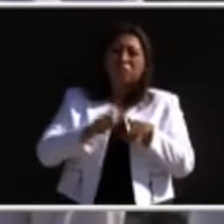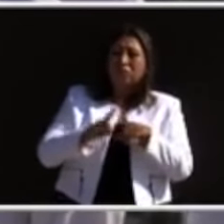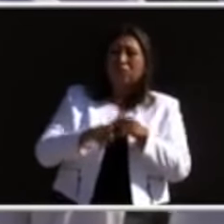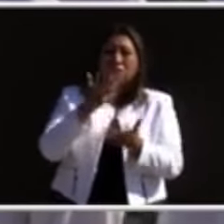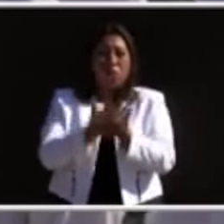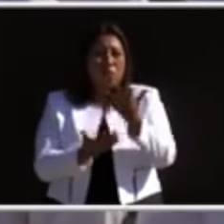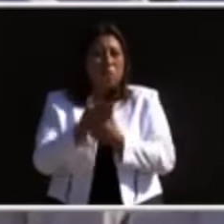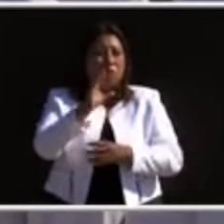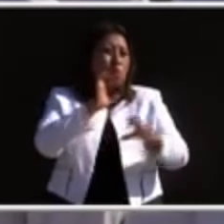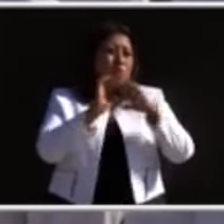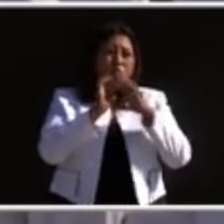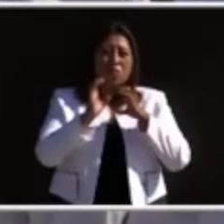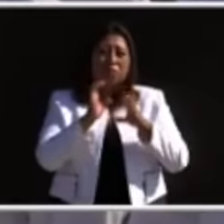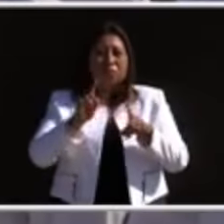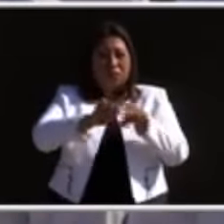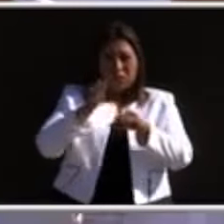un experto en comunicación.